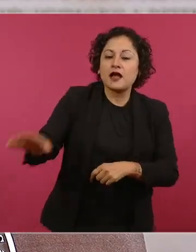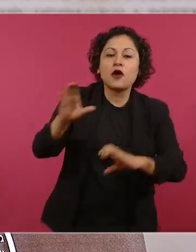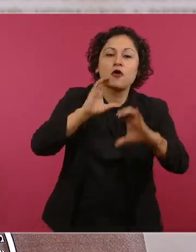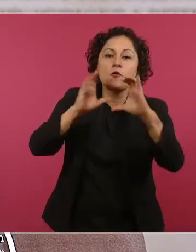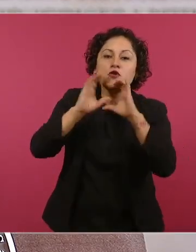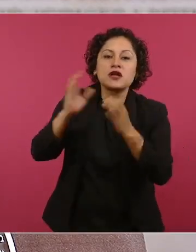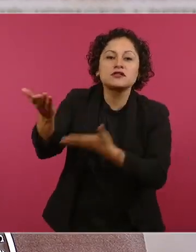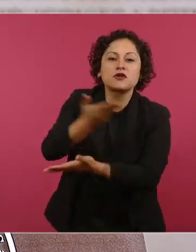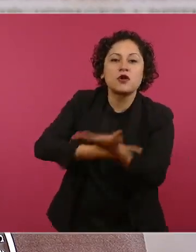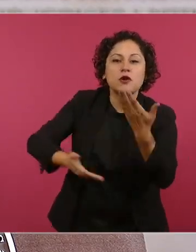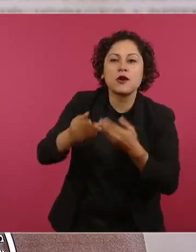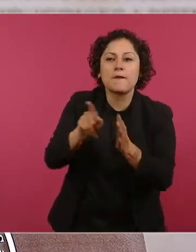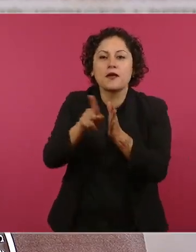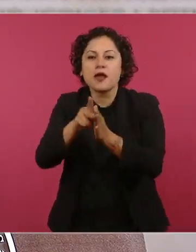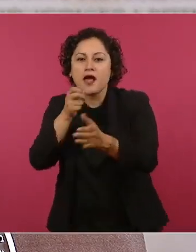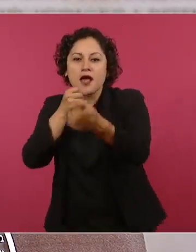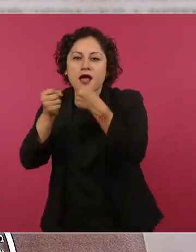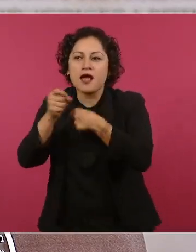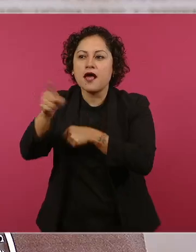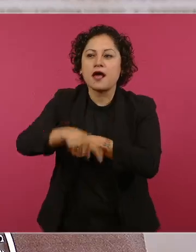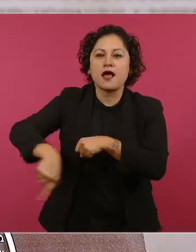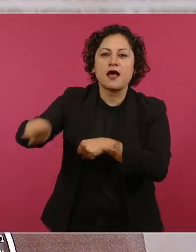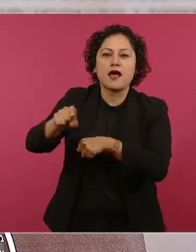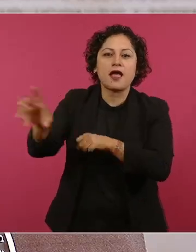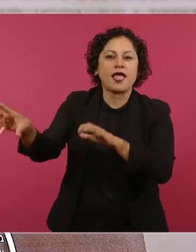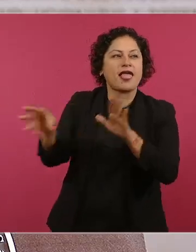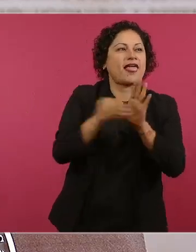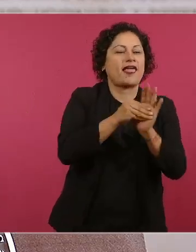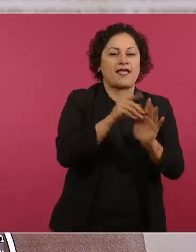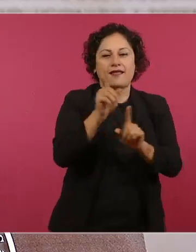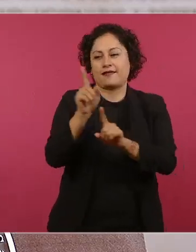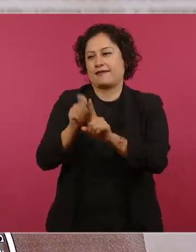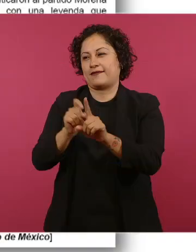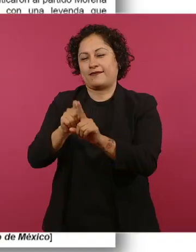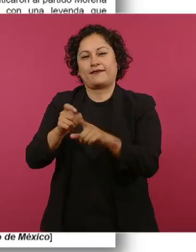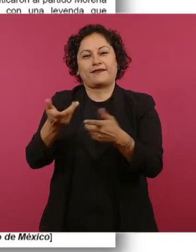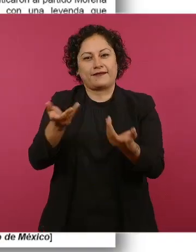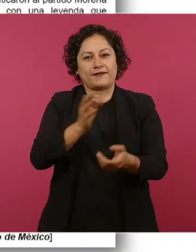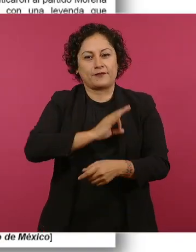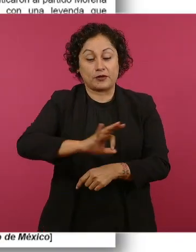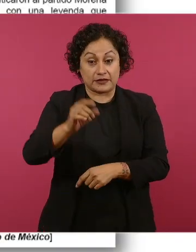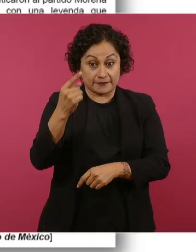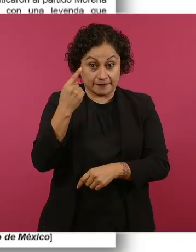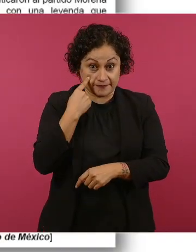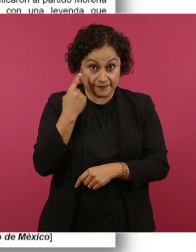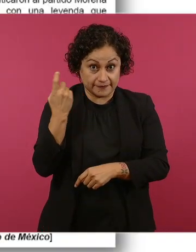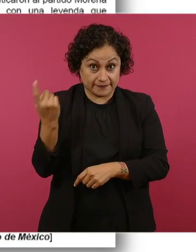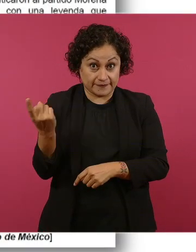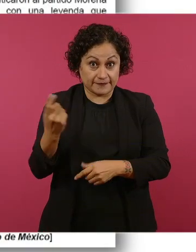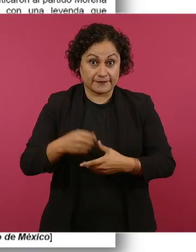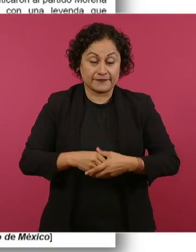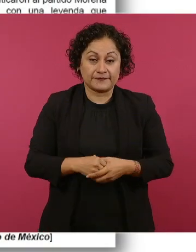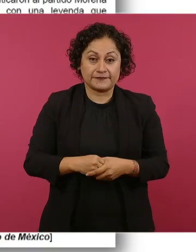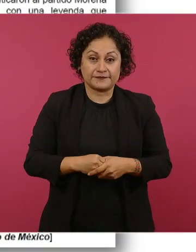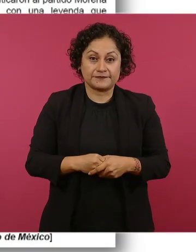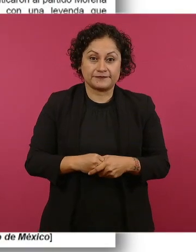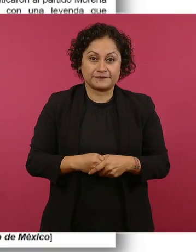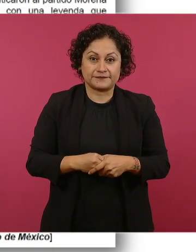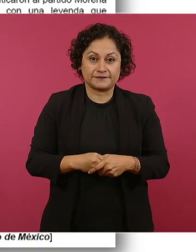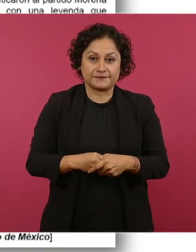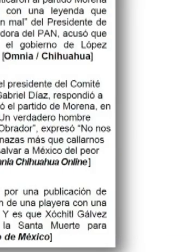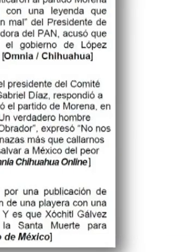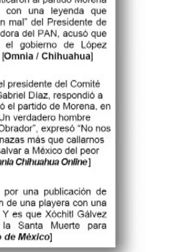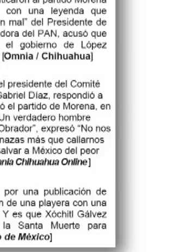lo vamos a ver en la pantalla. En 3 días, prensa y sitios digitales publicaron 110 notas sobre